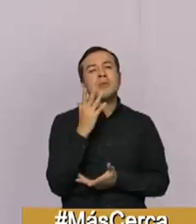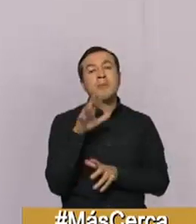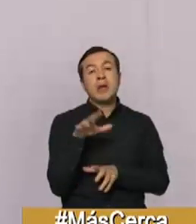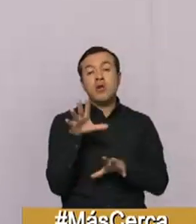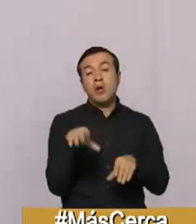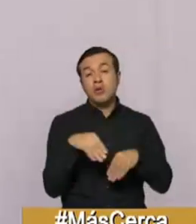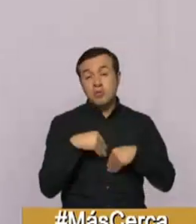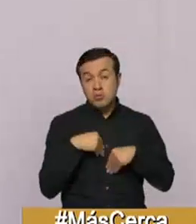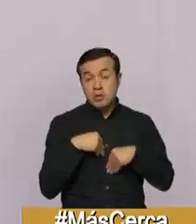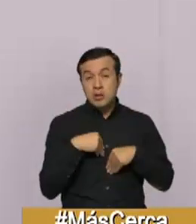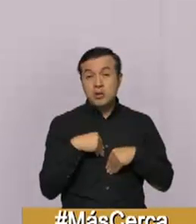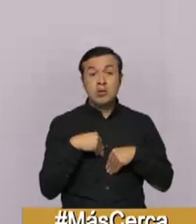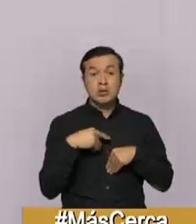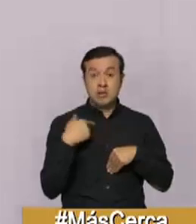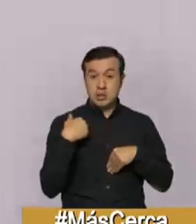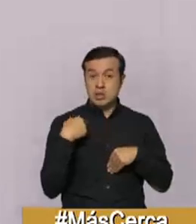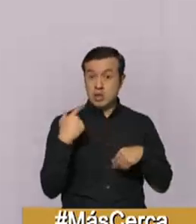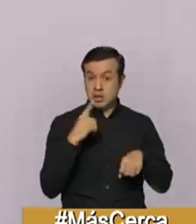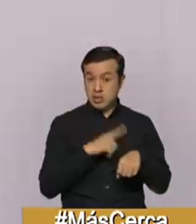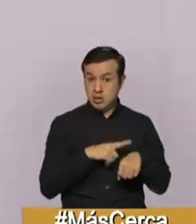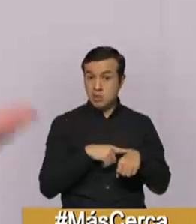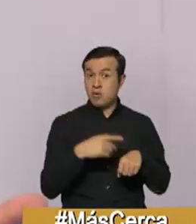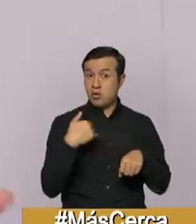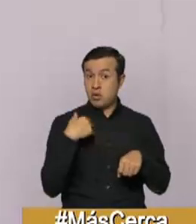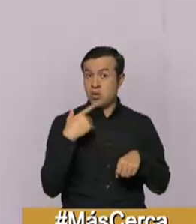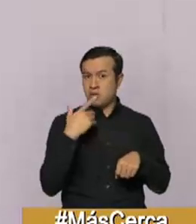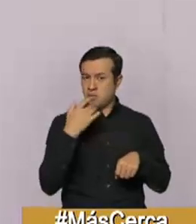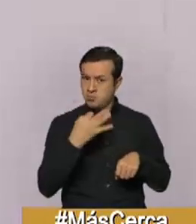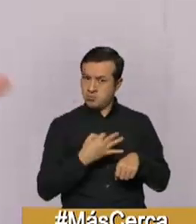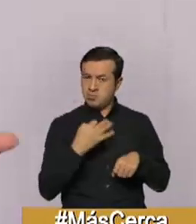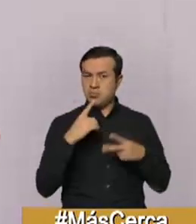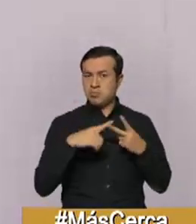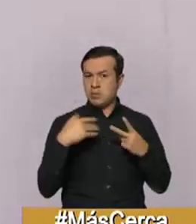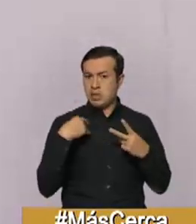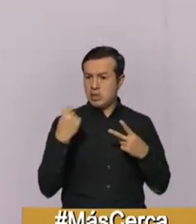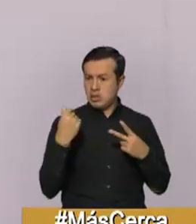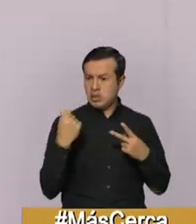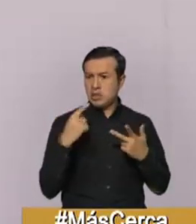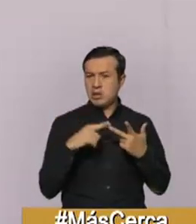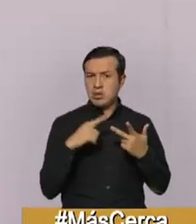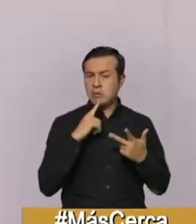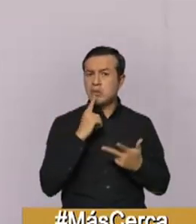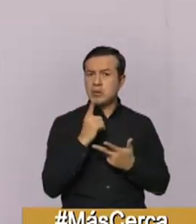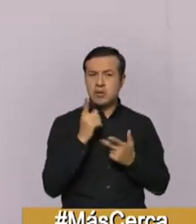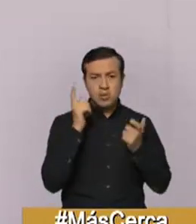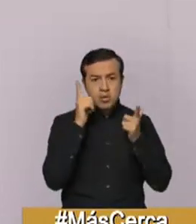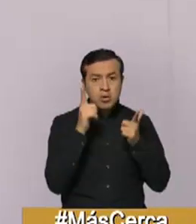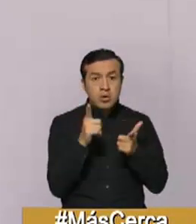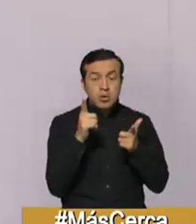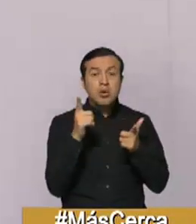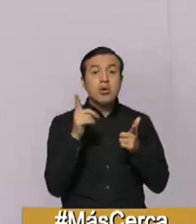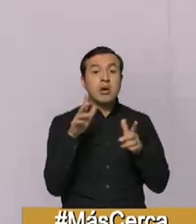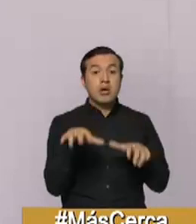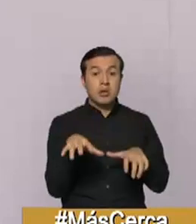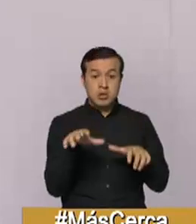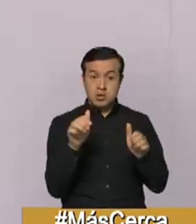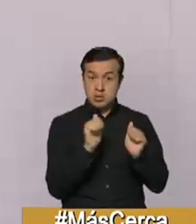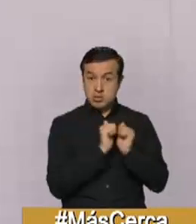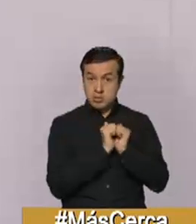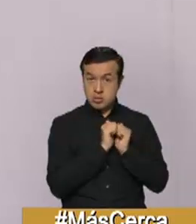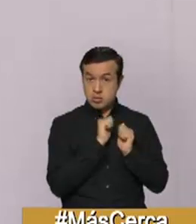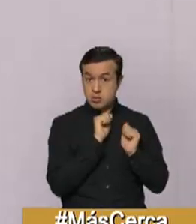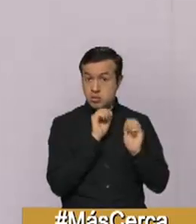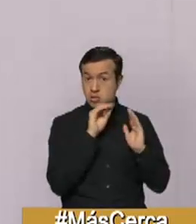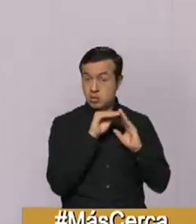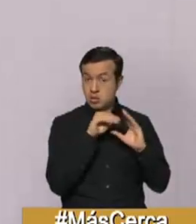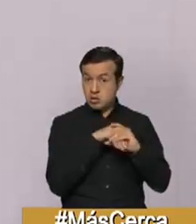perrito. Pensemos si tenemos el tiempo, si tenemos el carácter, si tenemos los medios y si realmente le vamos a dar un hogar a ese perrito. Si